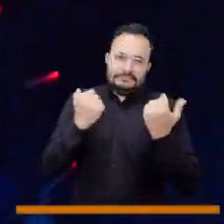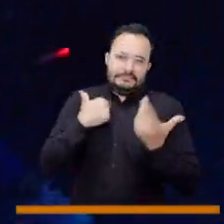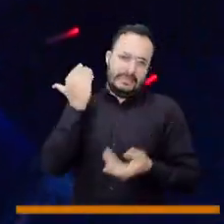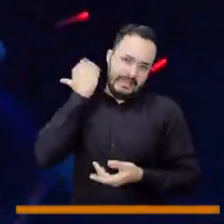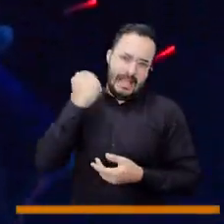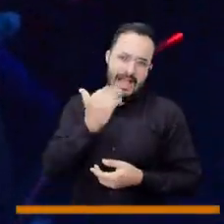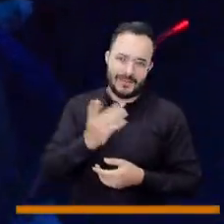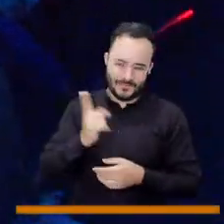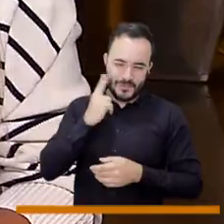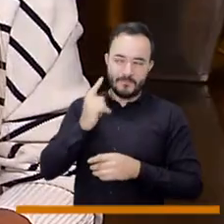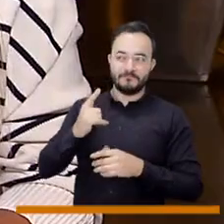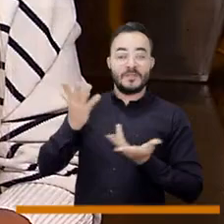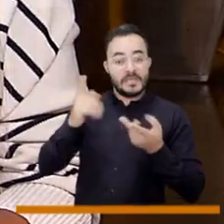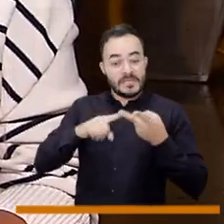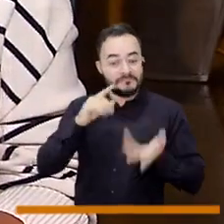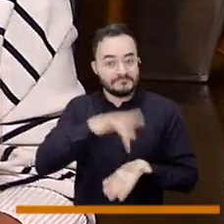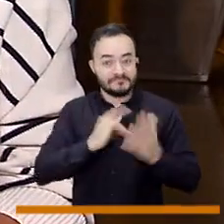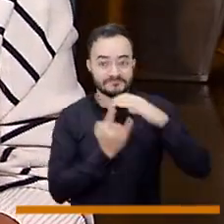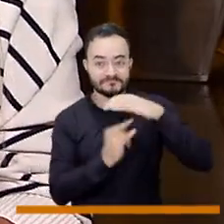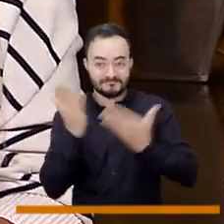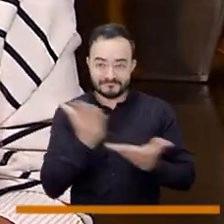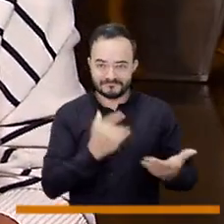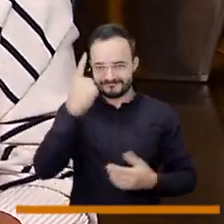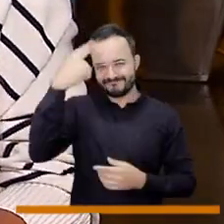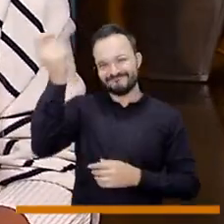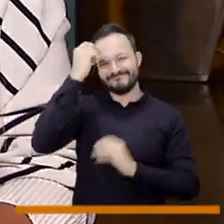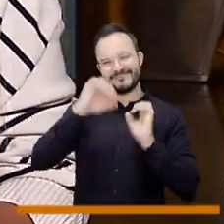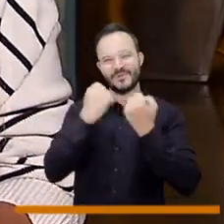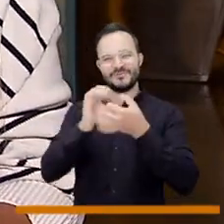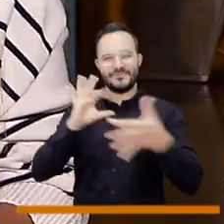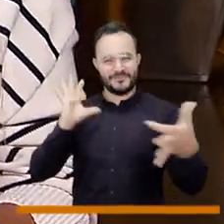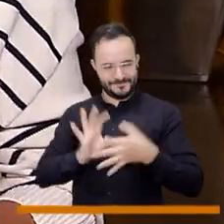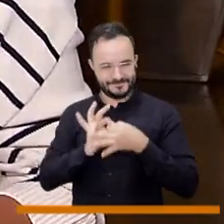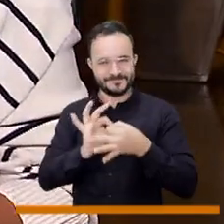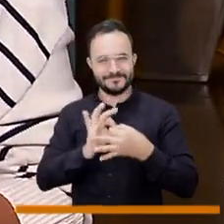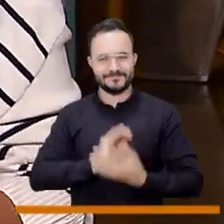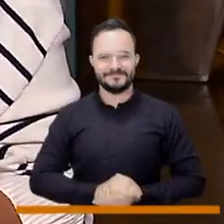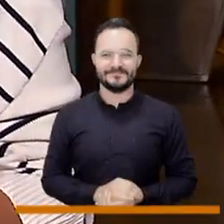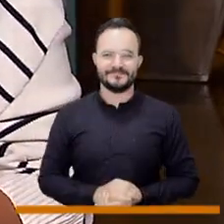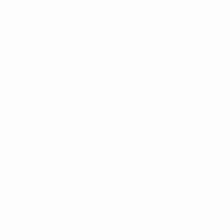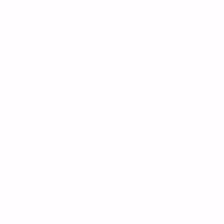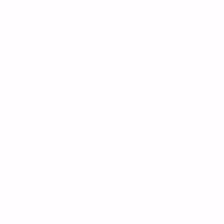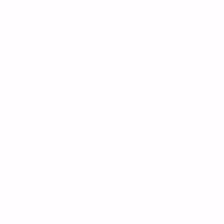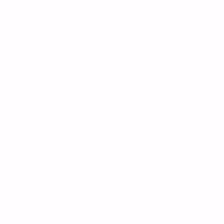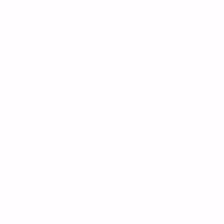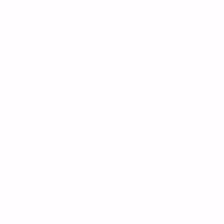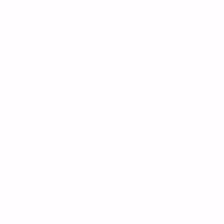además vengan al Planetario de Medellín. Porque el consejo somos tú y yo.